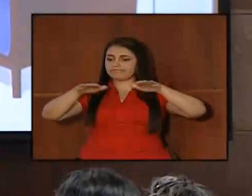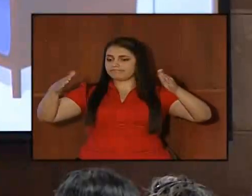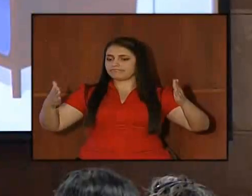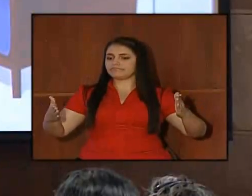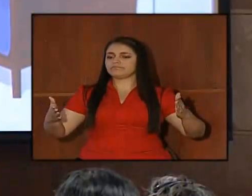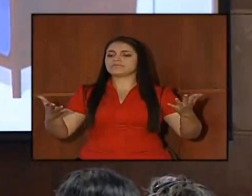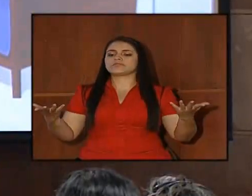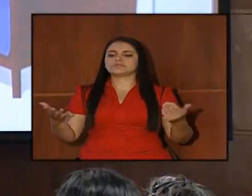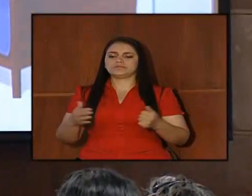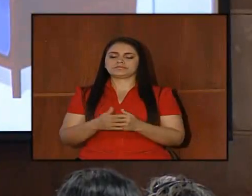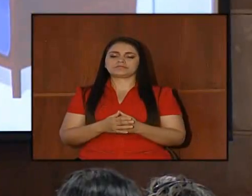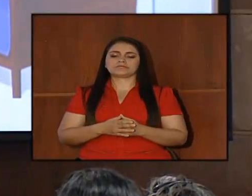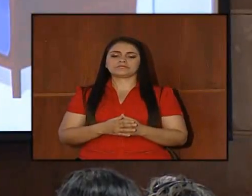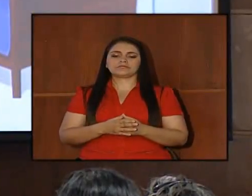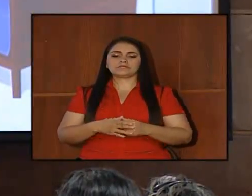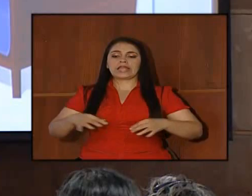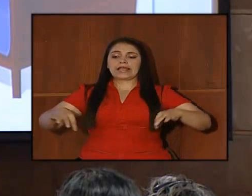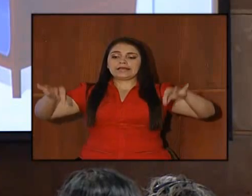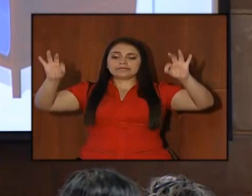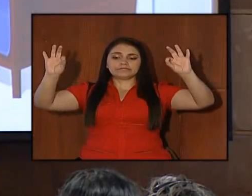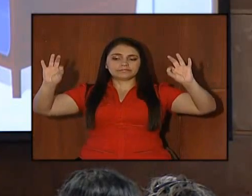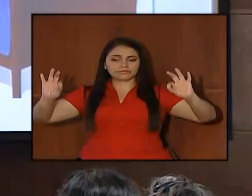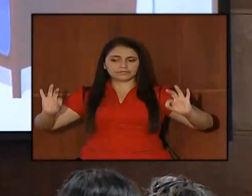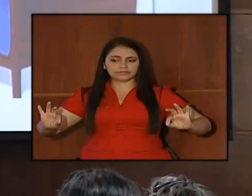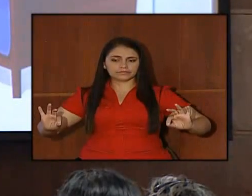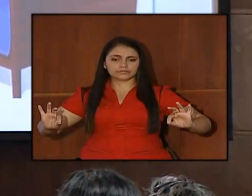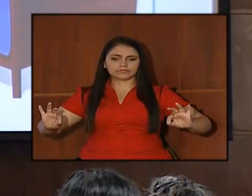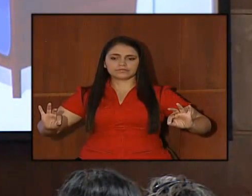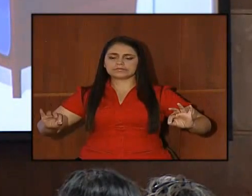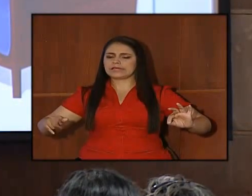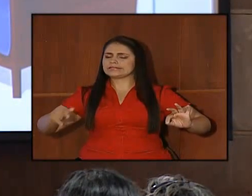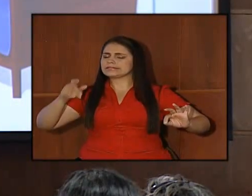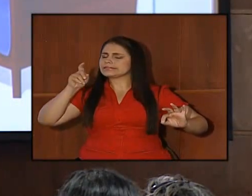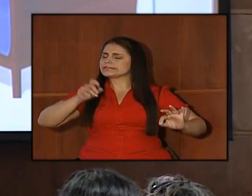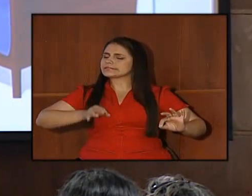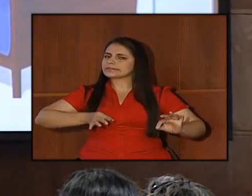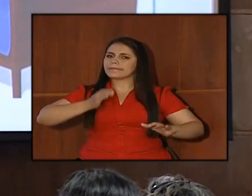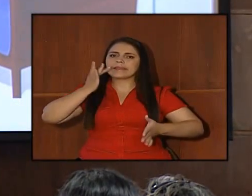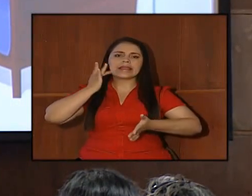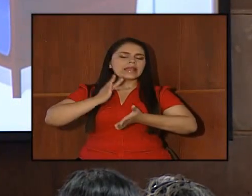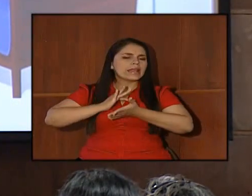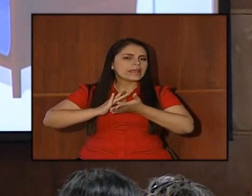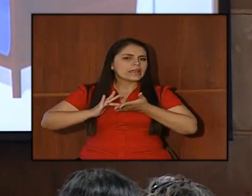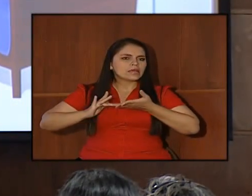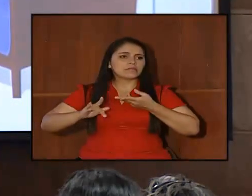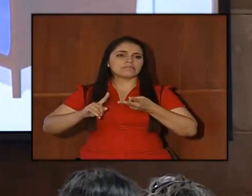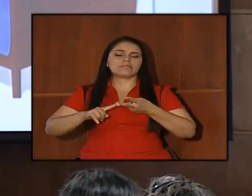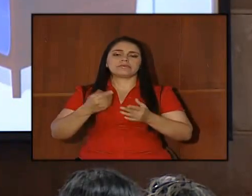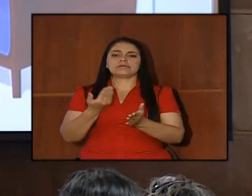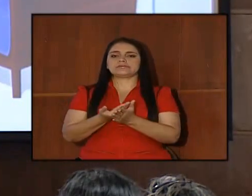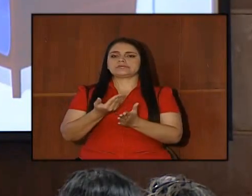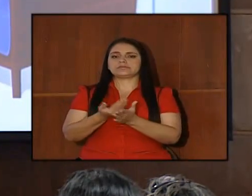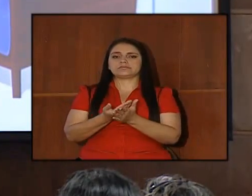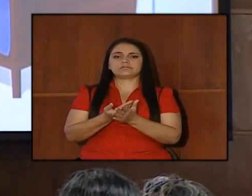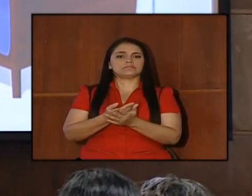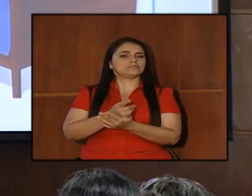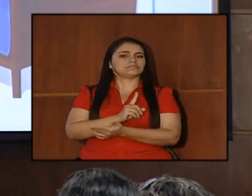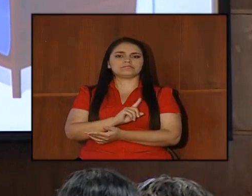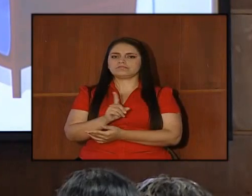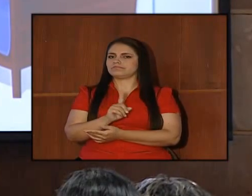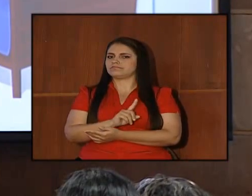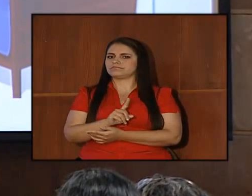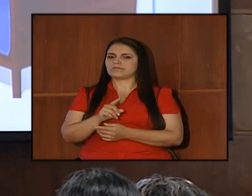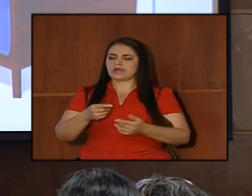Entonces, las sábanas deben permanecer limpias y secas, deben estar sin